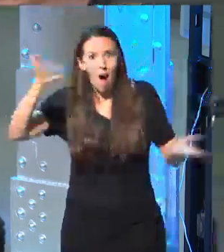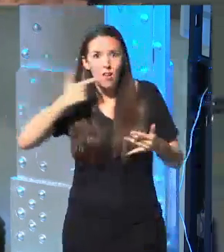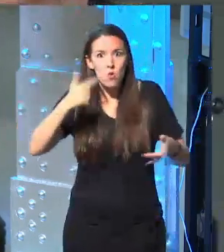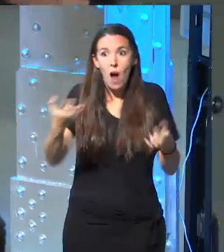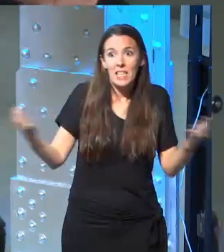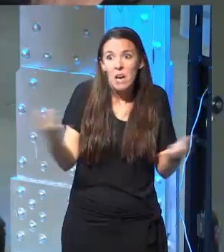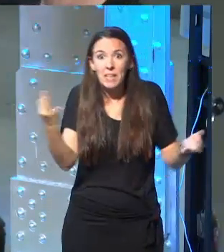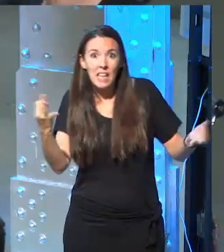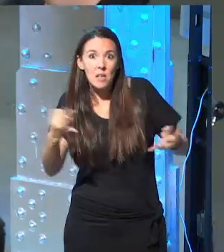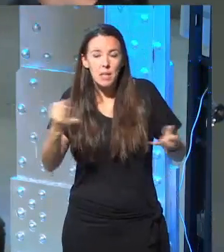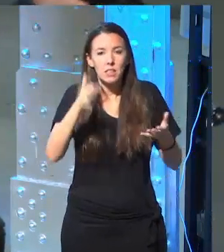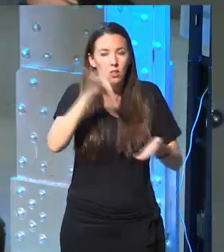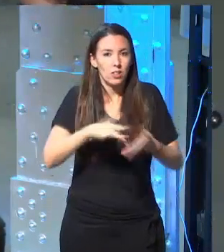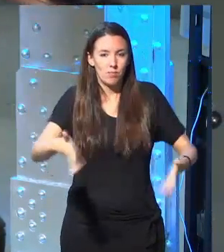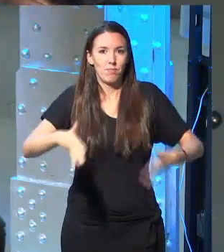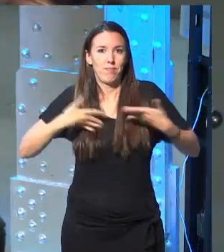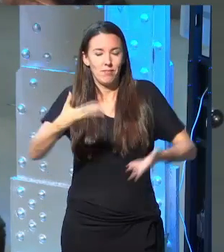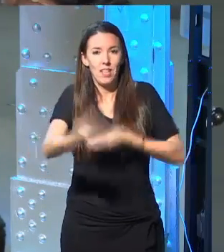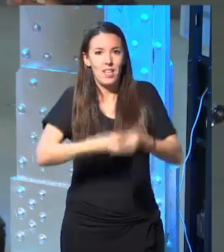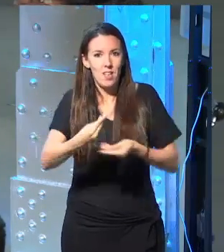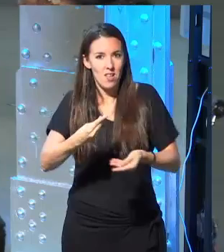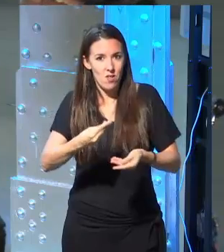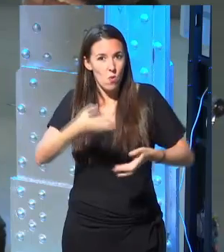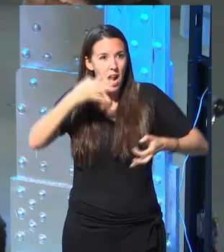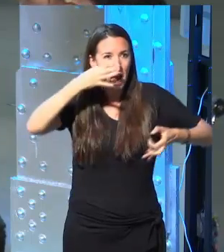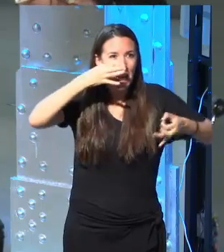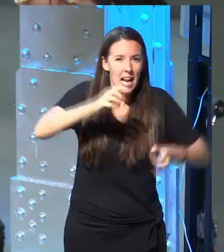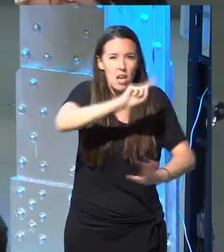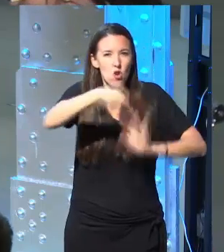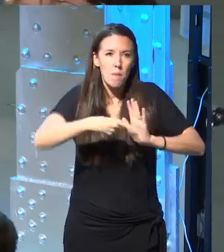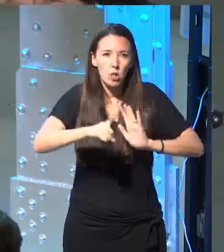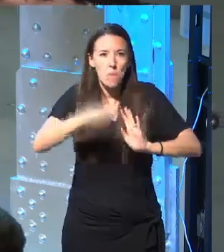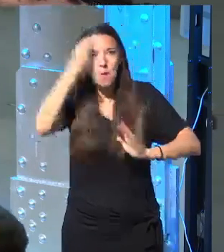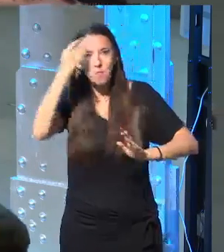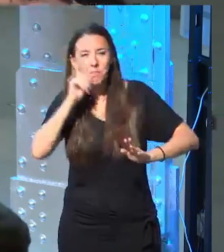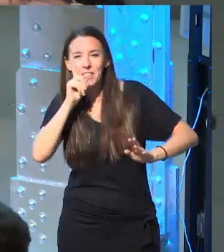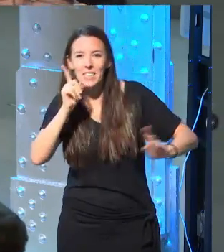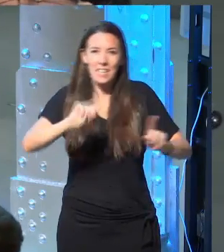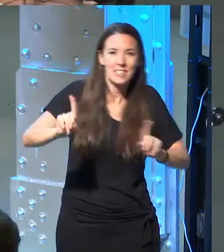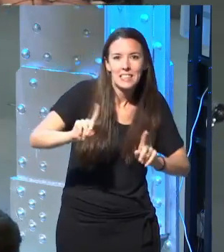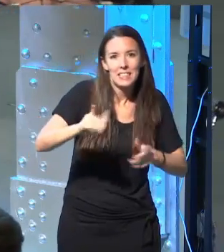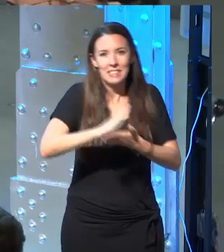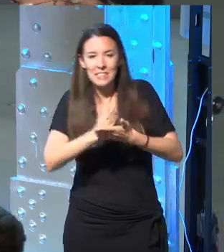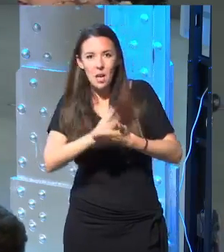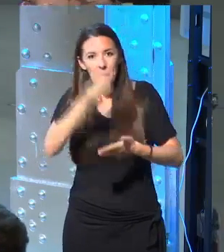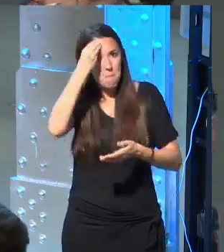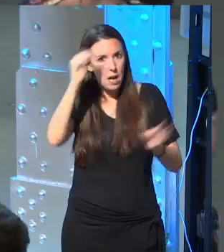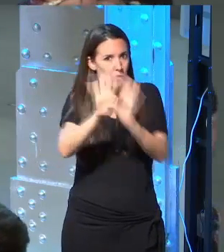está pasando aquí y tal? Entonces de repente dice esto, que es, no me lo quiero creer del todo, pero tampoco quiero pensar que es mentira. Y es que me parece que es el mejor